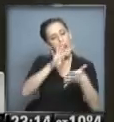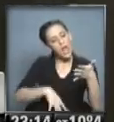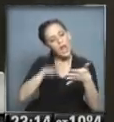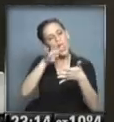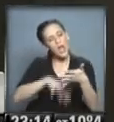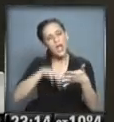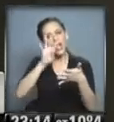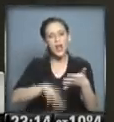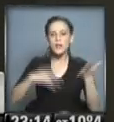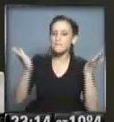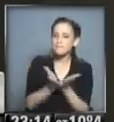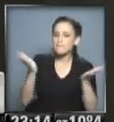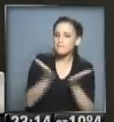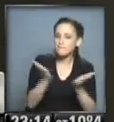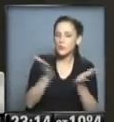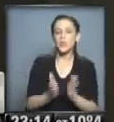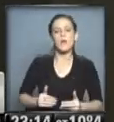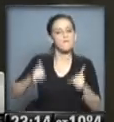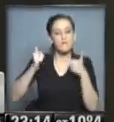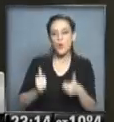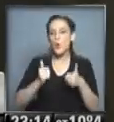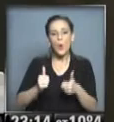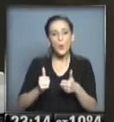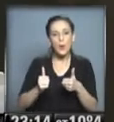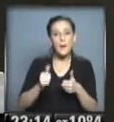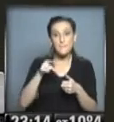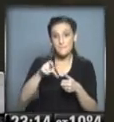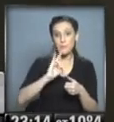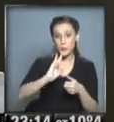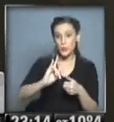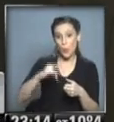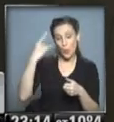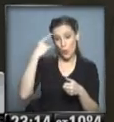guión muy bien hecho y muy bien armado por él